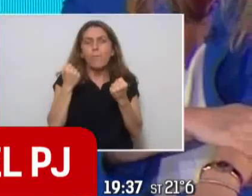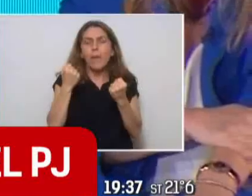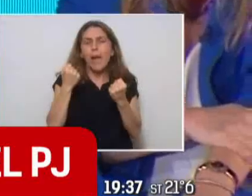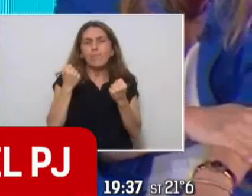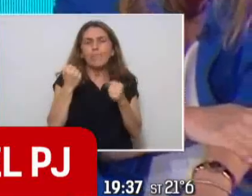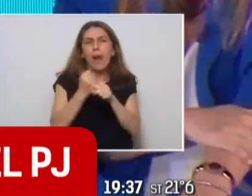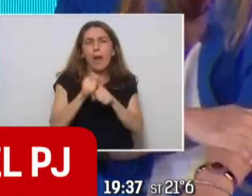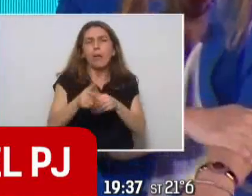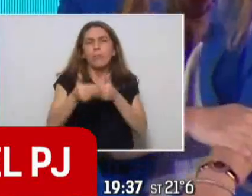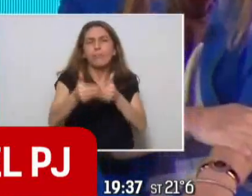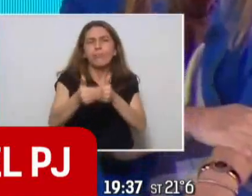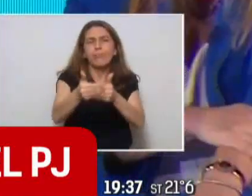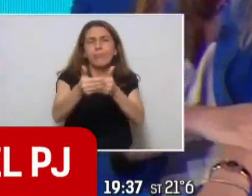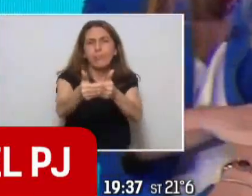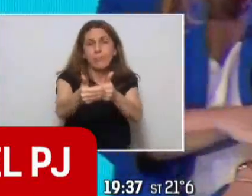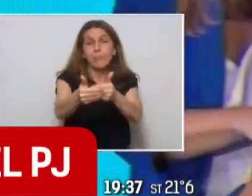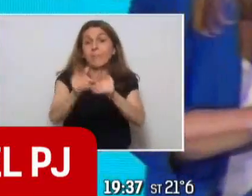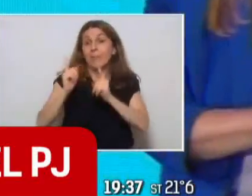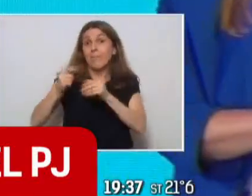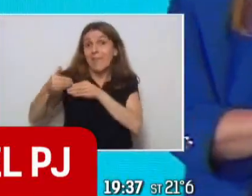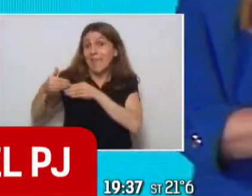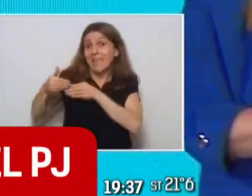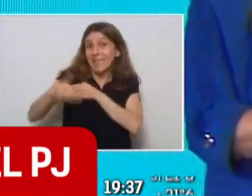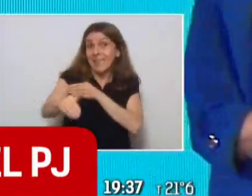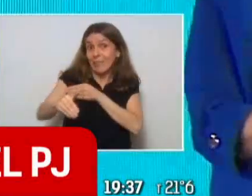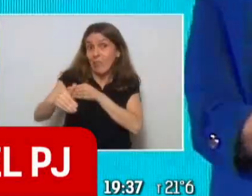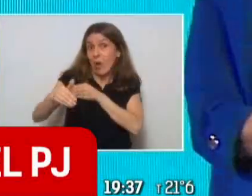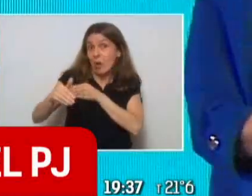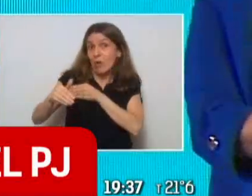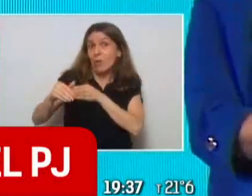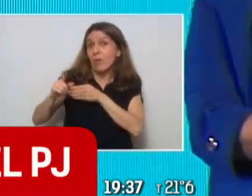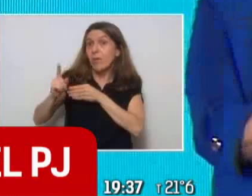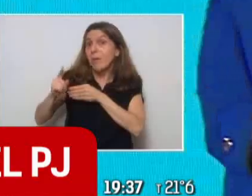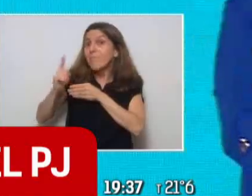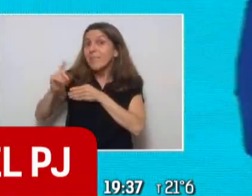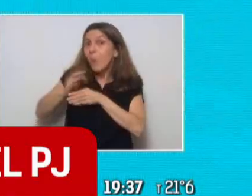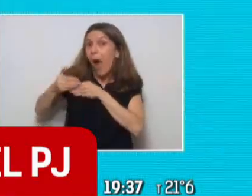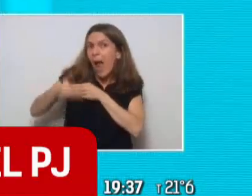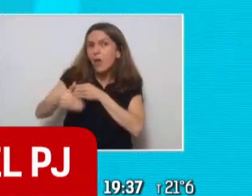A partir de entonces, la discusión argentina sigue siendo la misma.